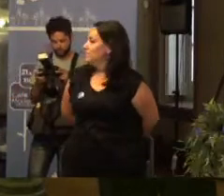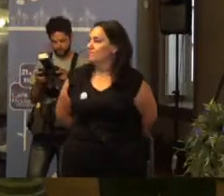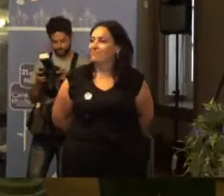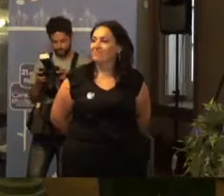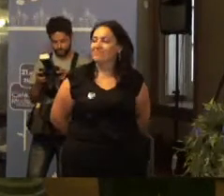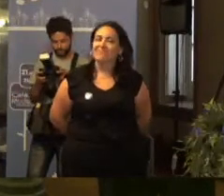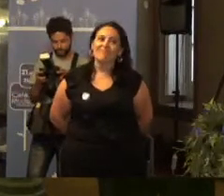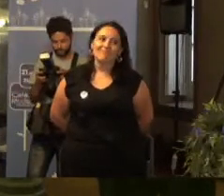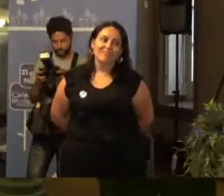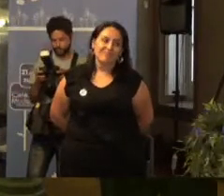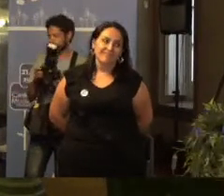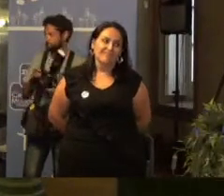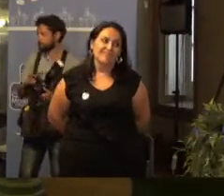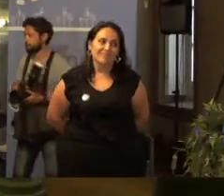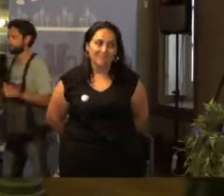Ai,